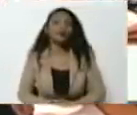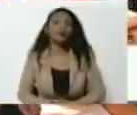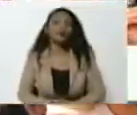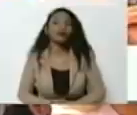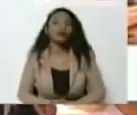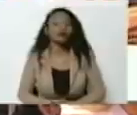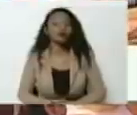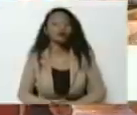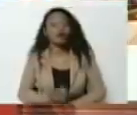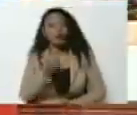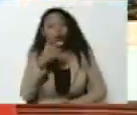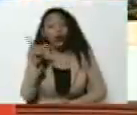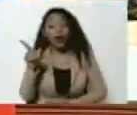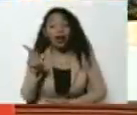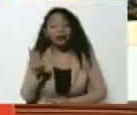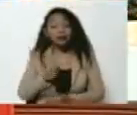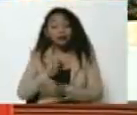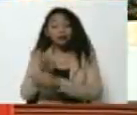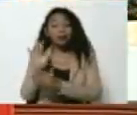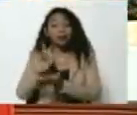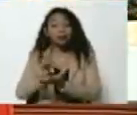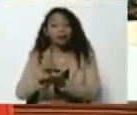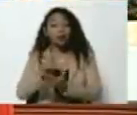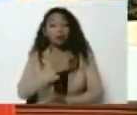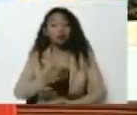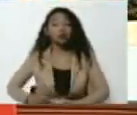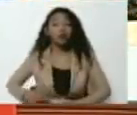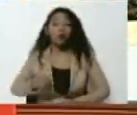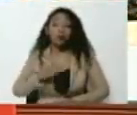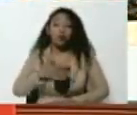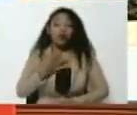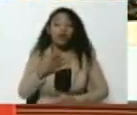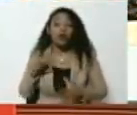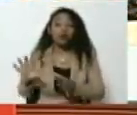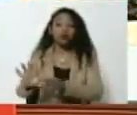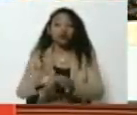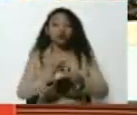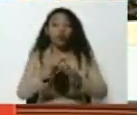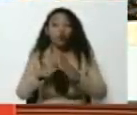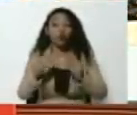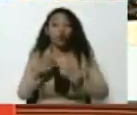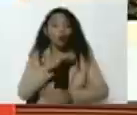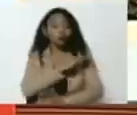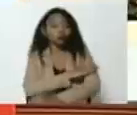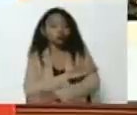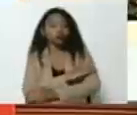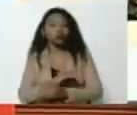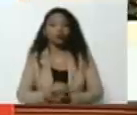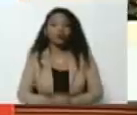Bueno, Conde Guácharo va para candidato. De repente unifica toda la oposición.